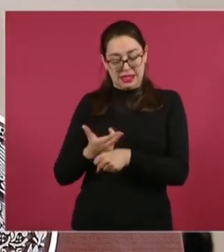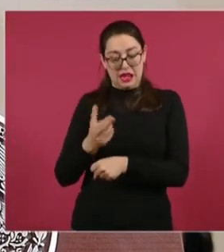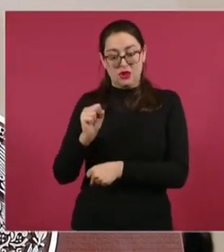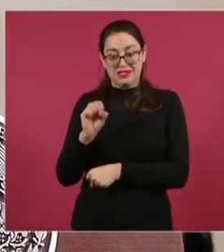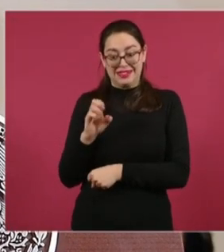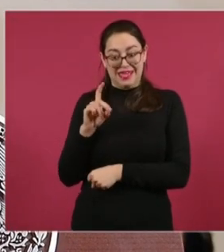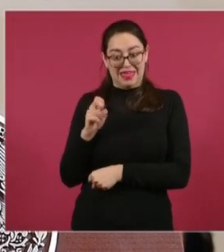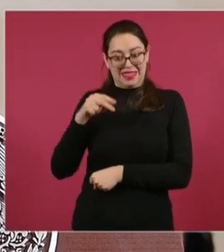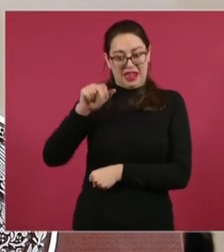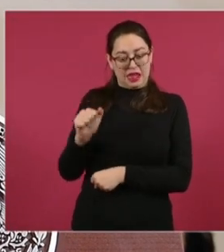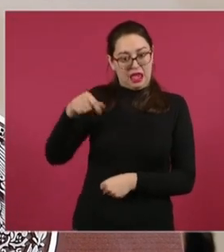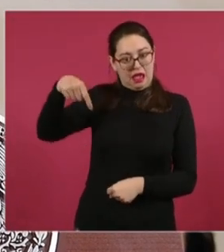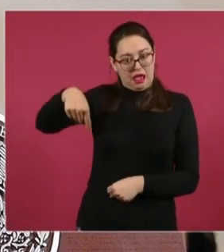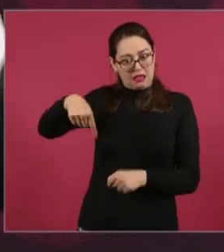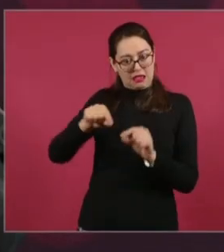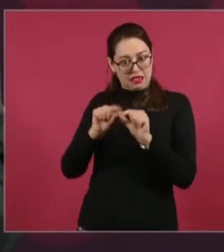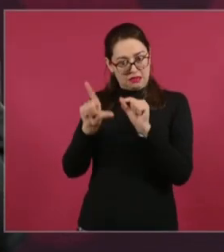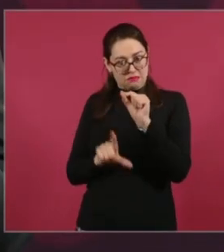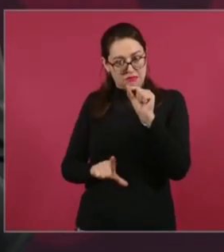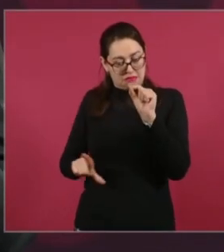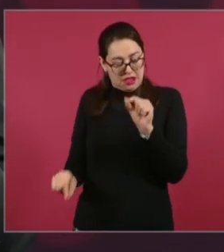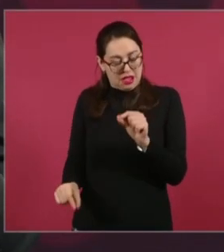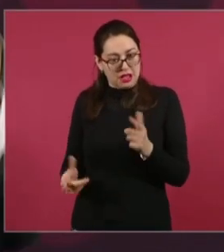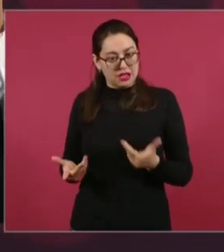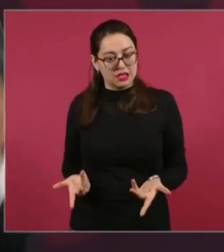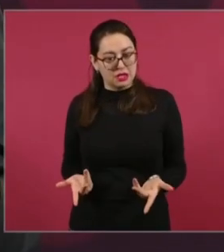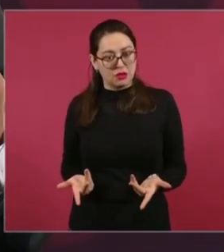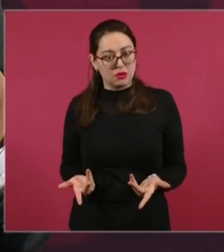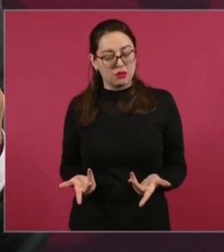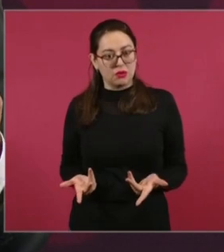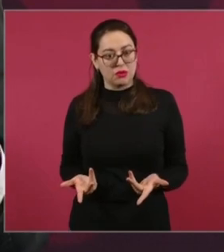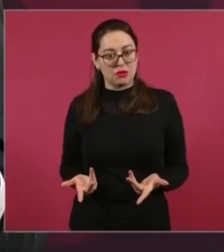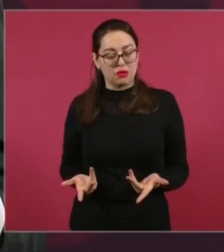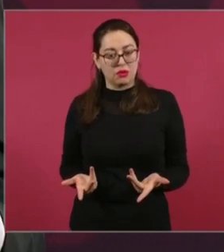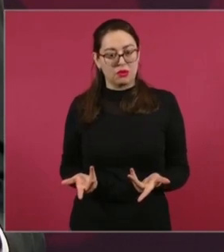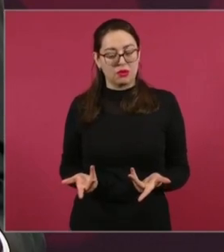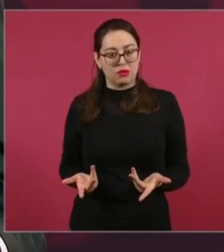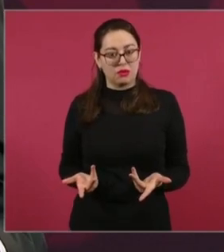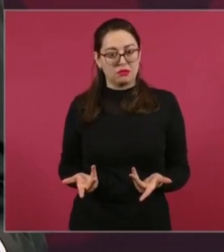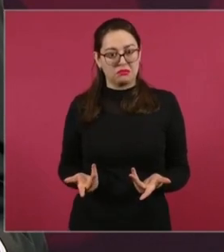defensa del gobierno de México.